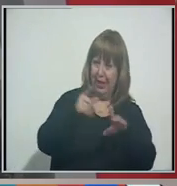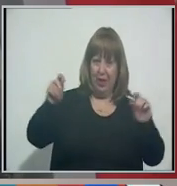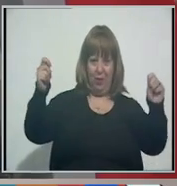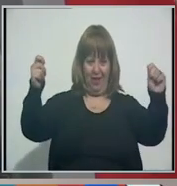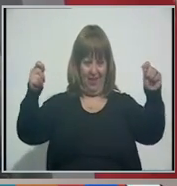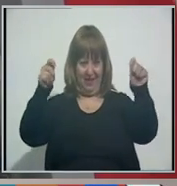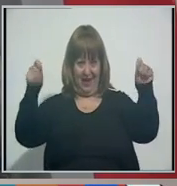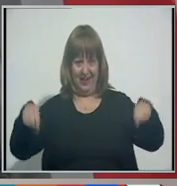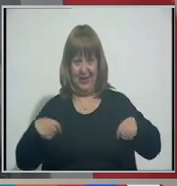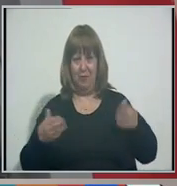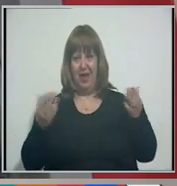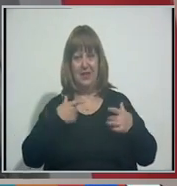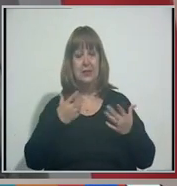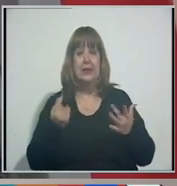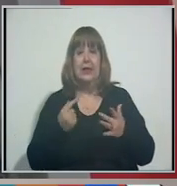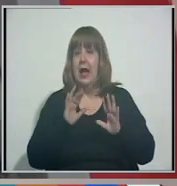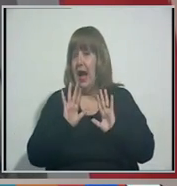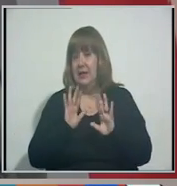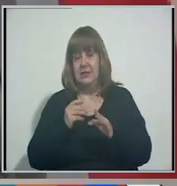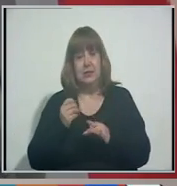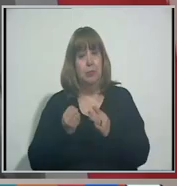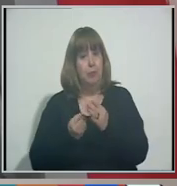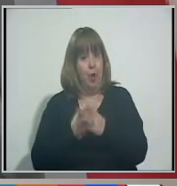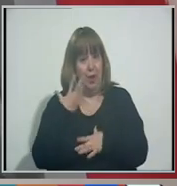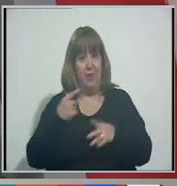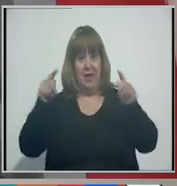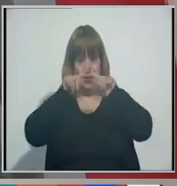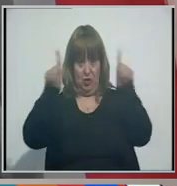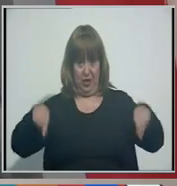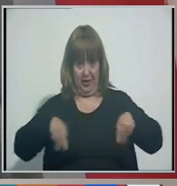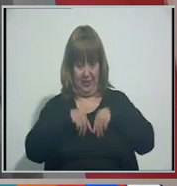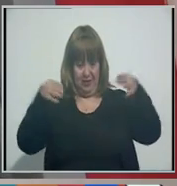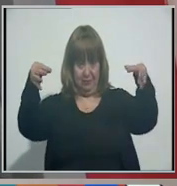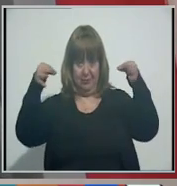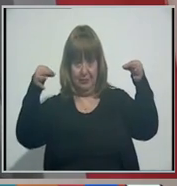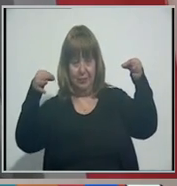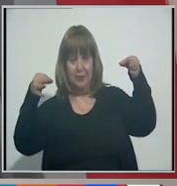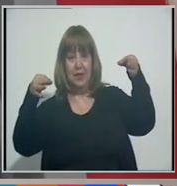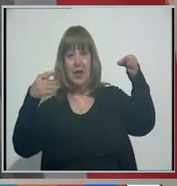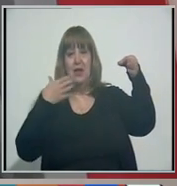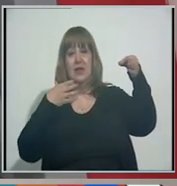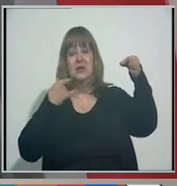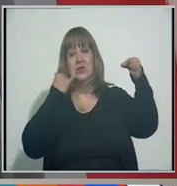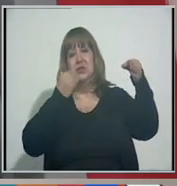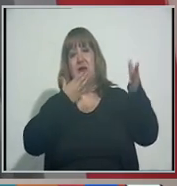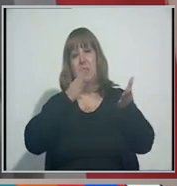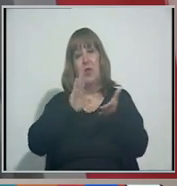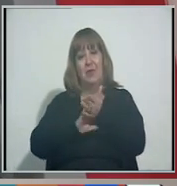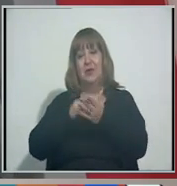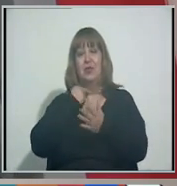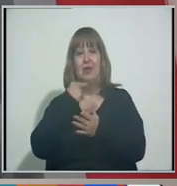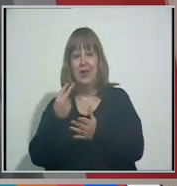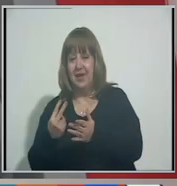motivado. Exacto, exacto. Casi todas las mañanas voy y me paro con mi cartel. Uh-huh. Promesa que le hicimos a nuestras hijas de un